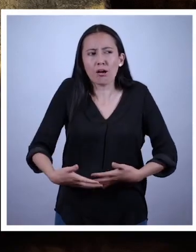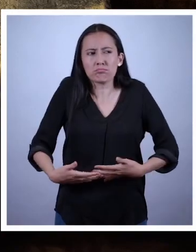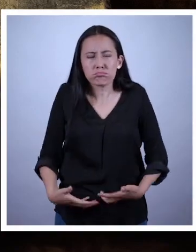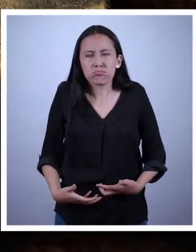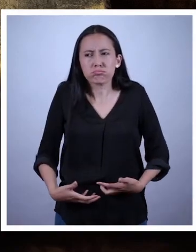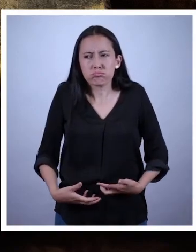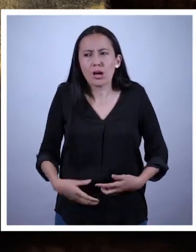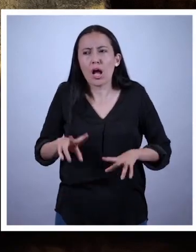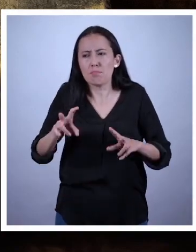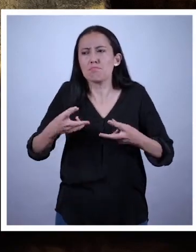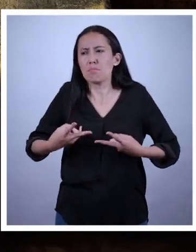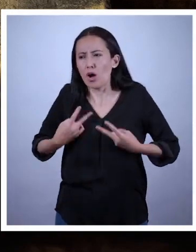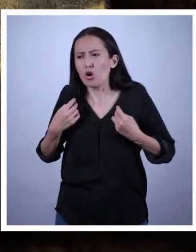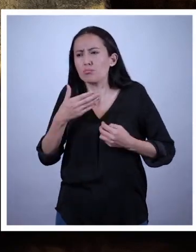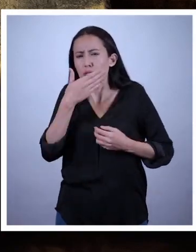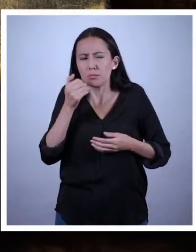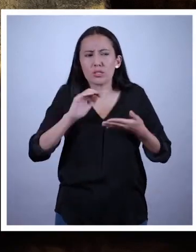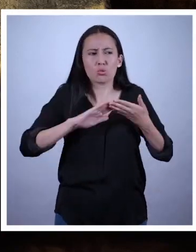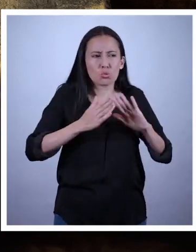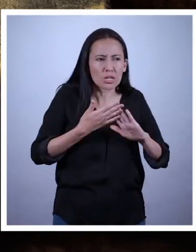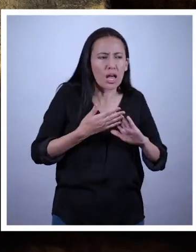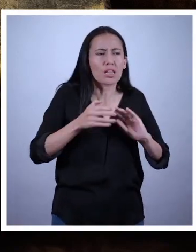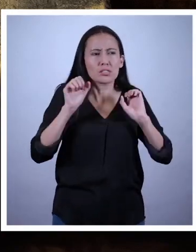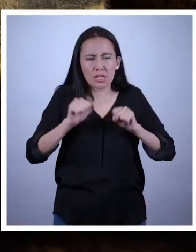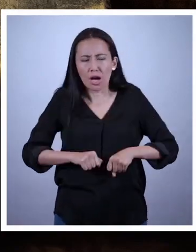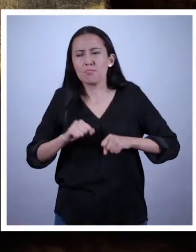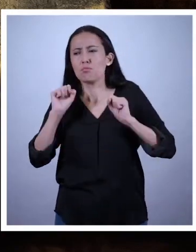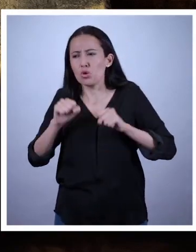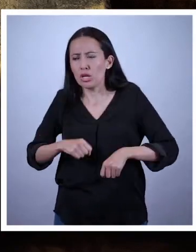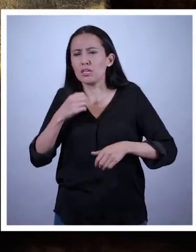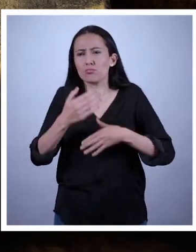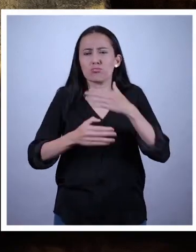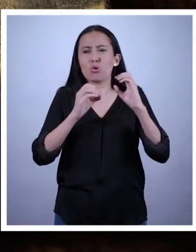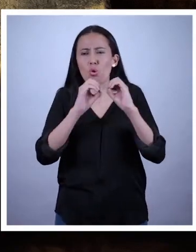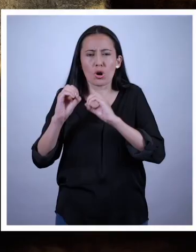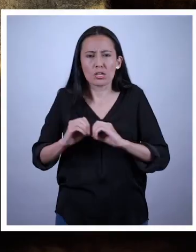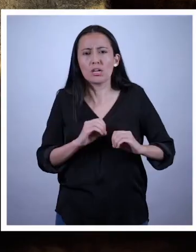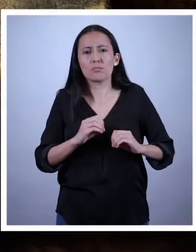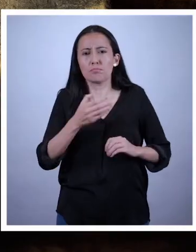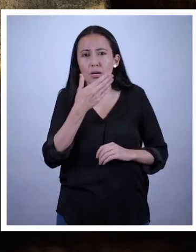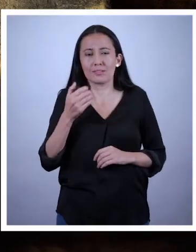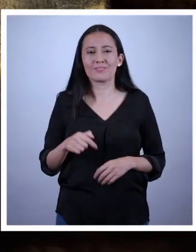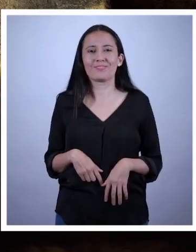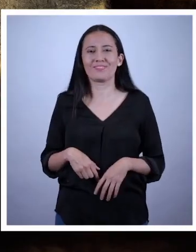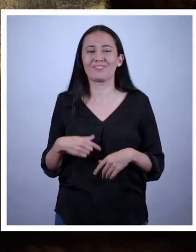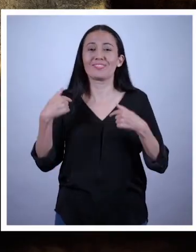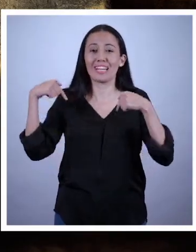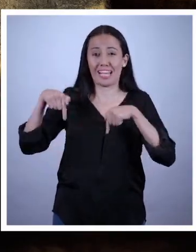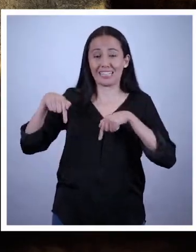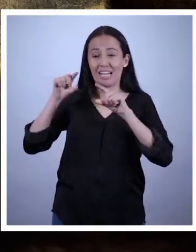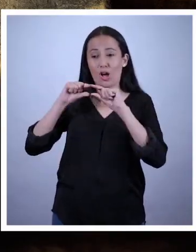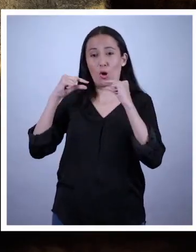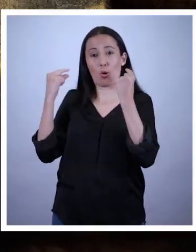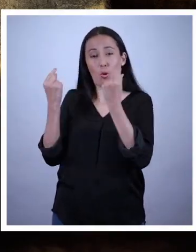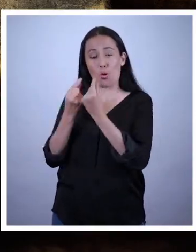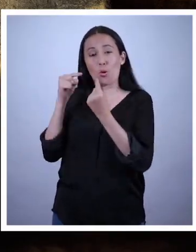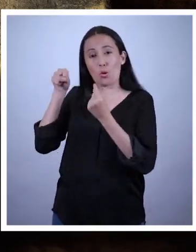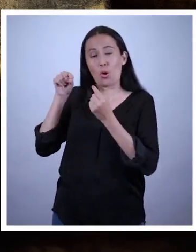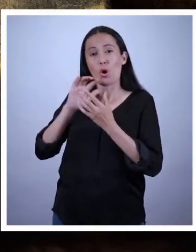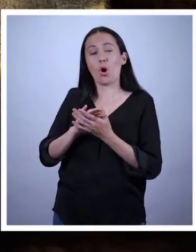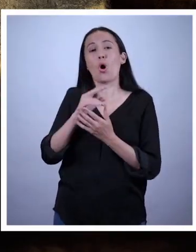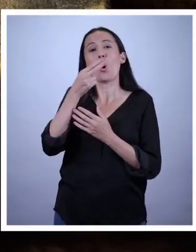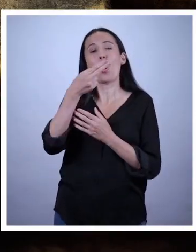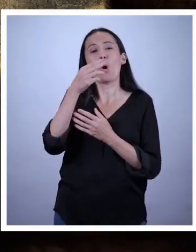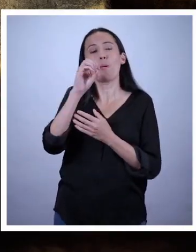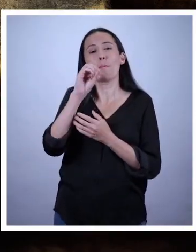Uga, uga. Creo que es mejor vivir en comunidad. Así, poder organizar mejor. Esta